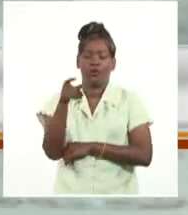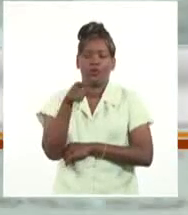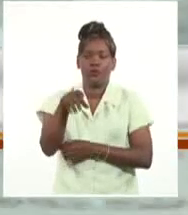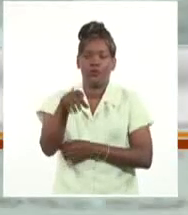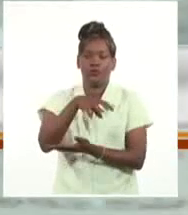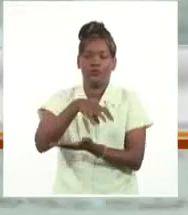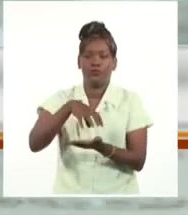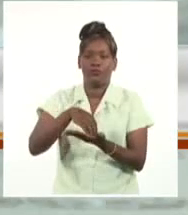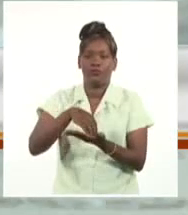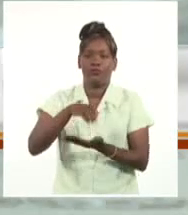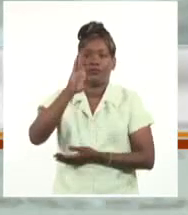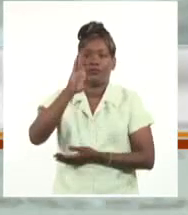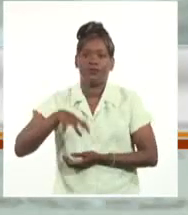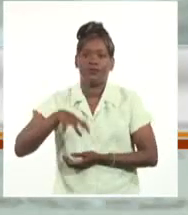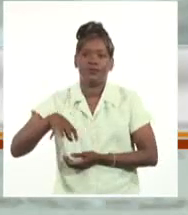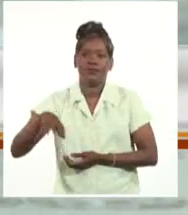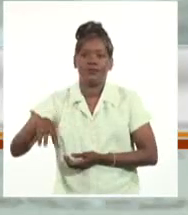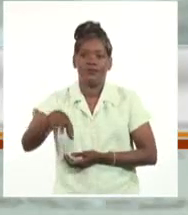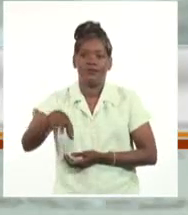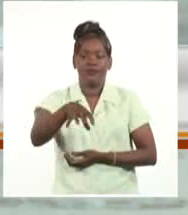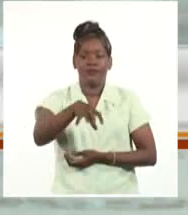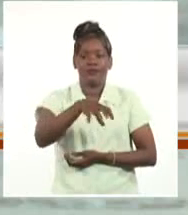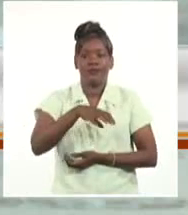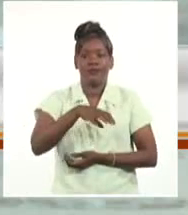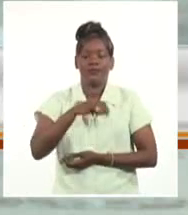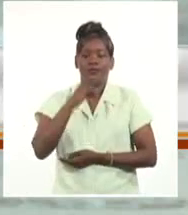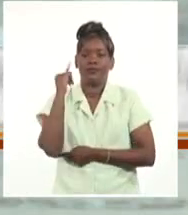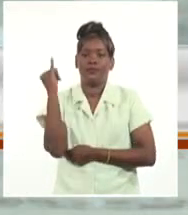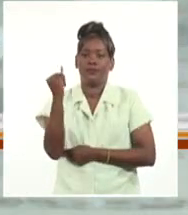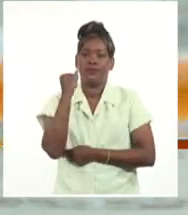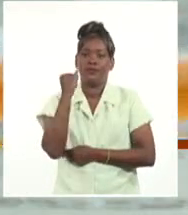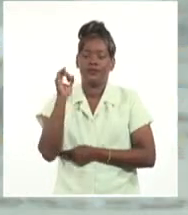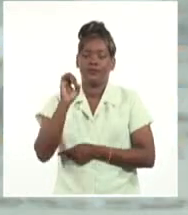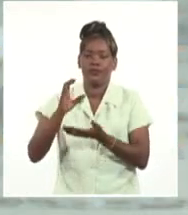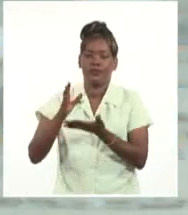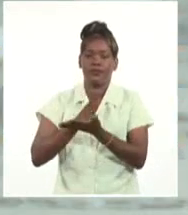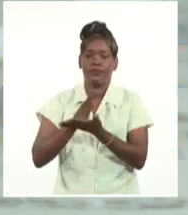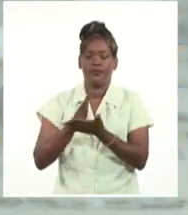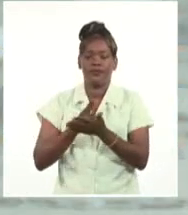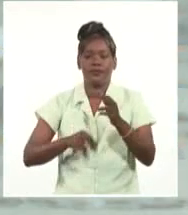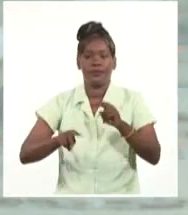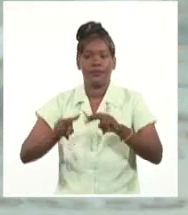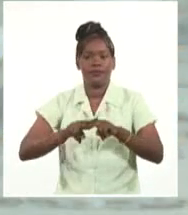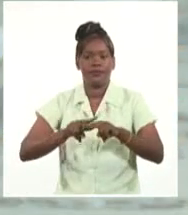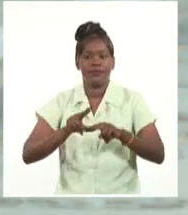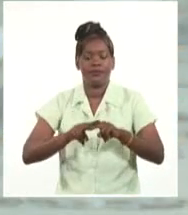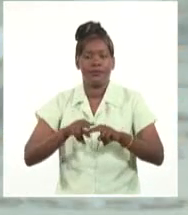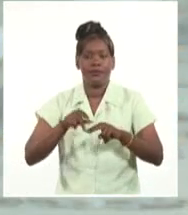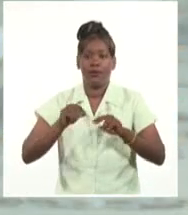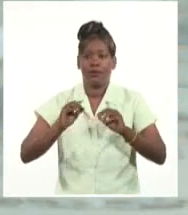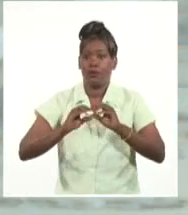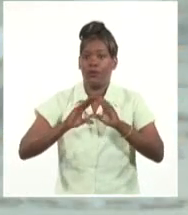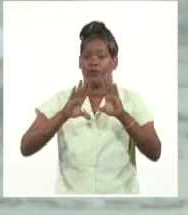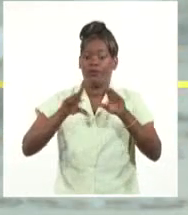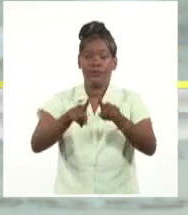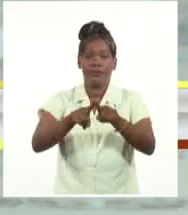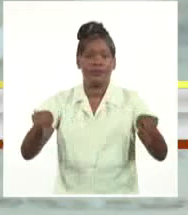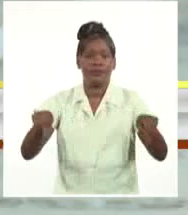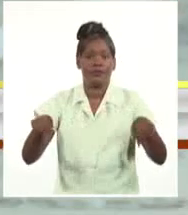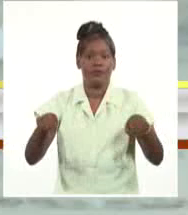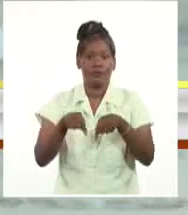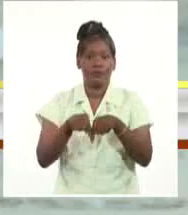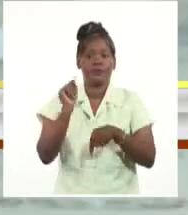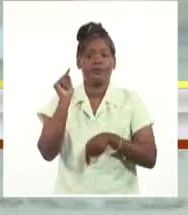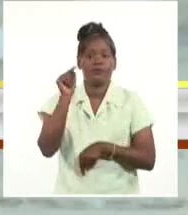propósito de la edición 31 de la Feria Internacional del Libro de La Habana. Esta mañana la Sala Nicolás Guillén acogió la presentación